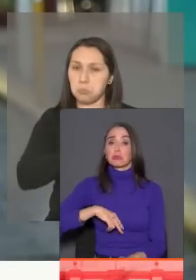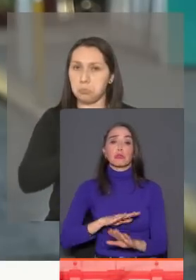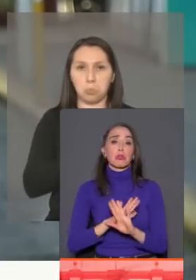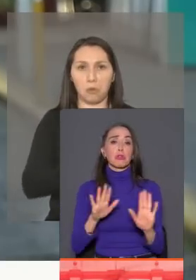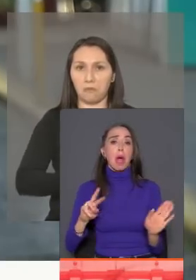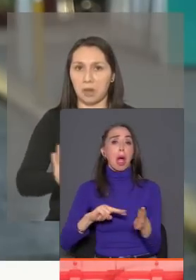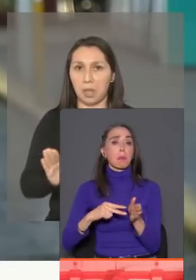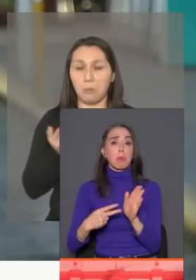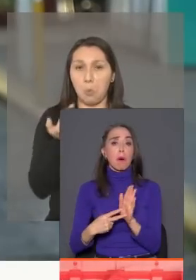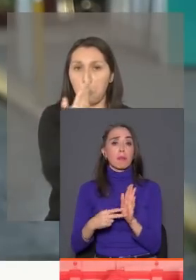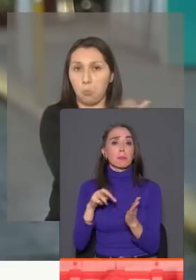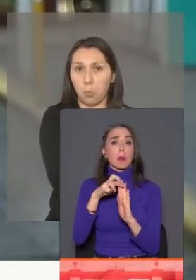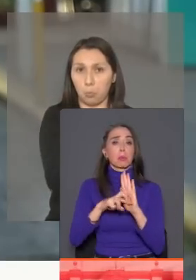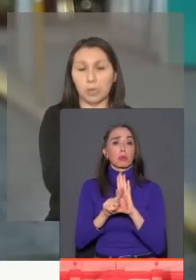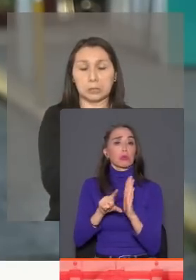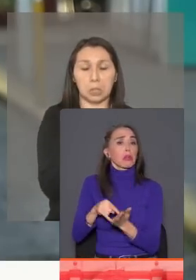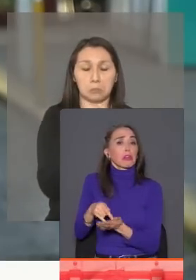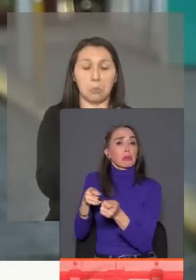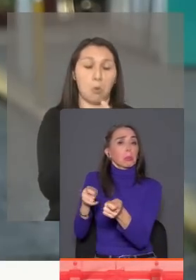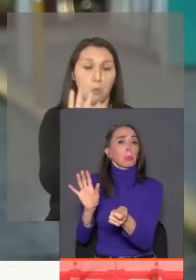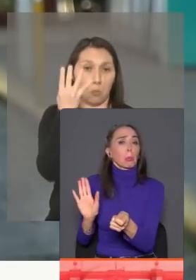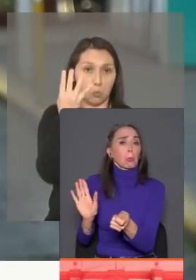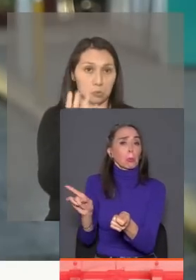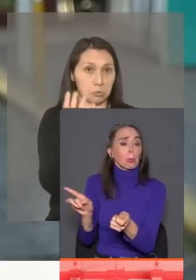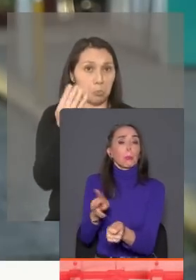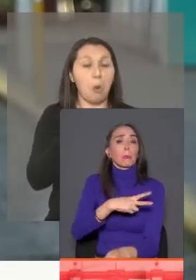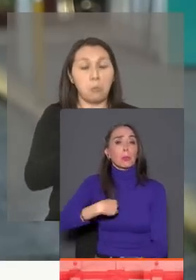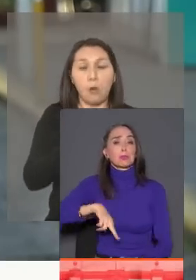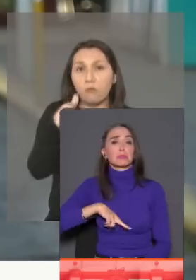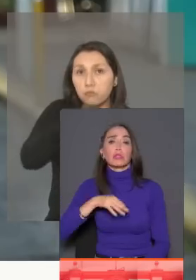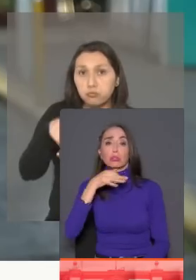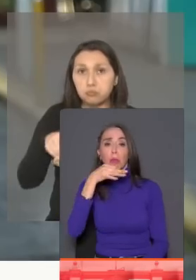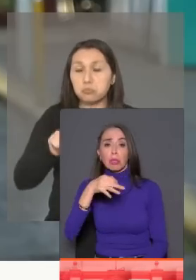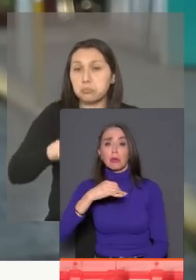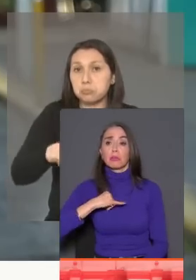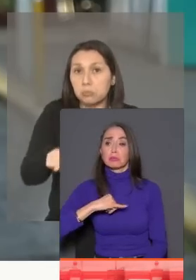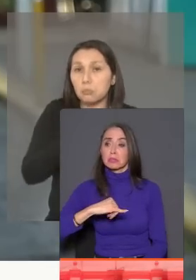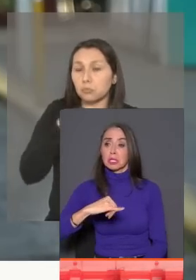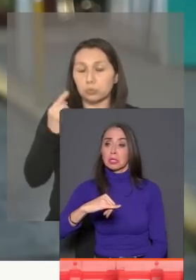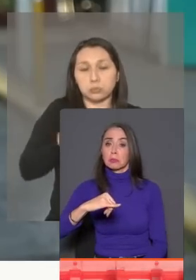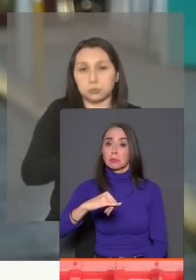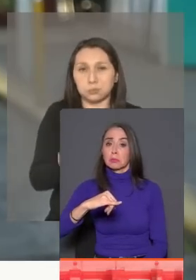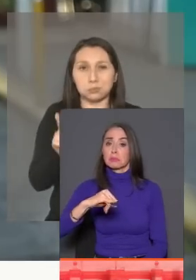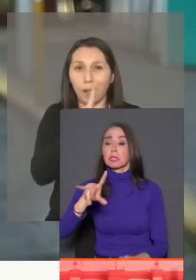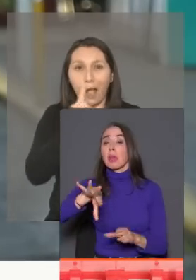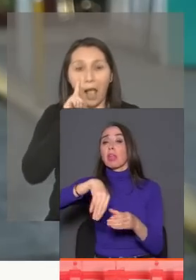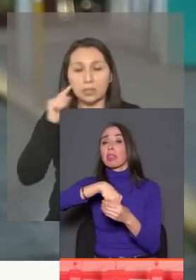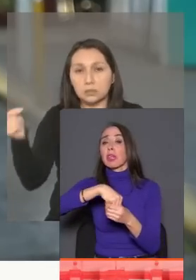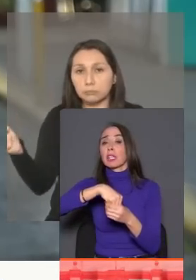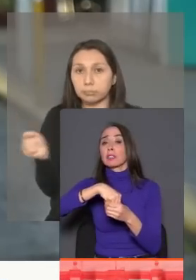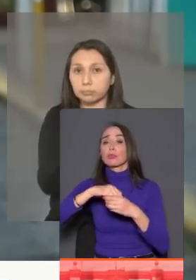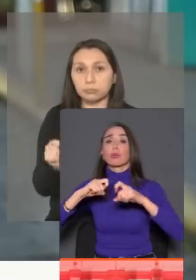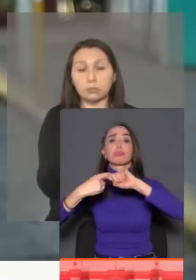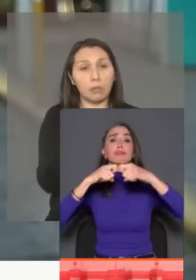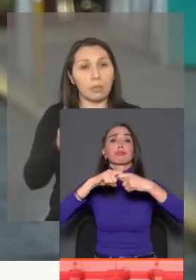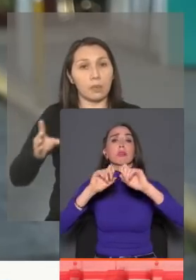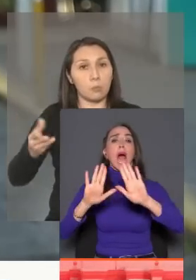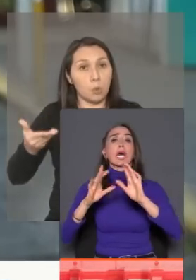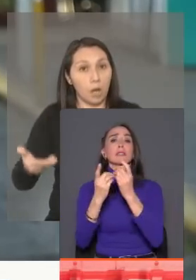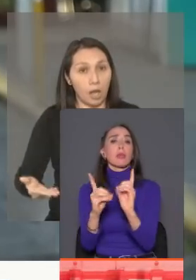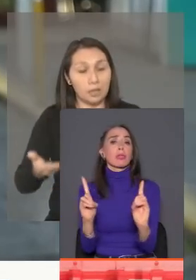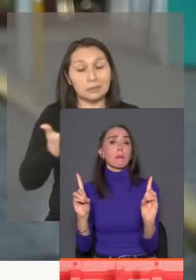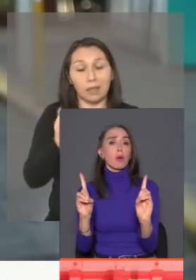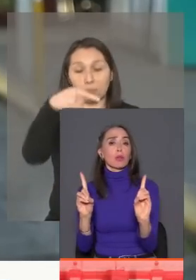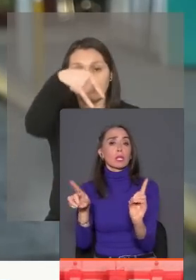esa propuesta que hemos dicho y lo seguimos sosteniendo que es parte de la deliberación democrática que va a